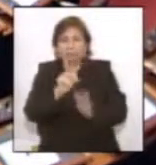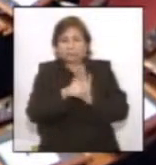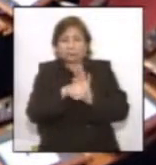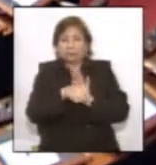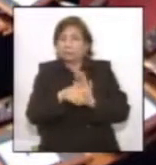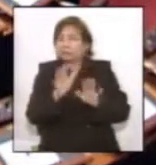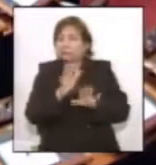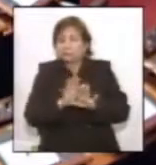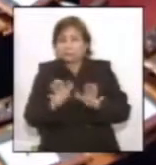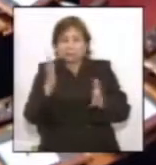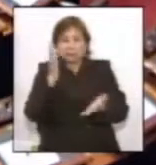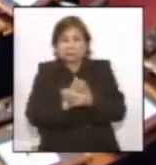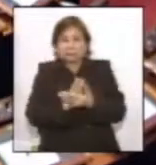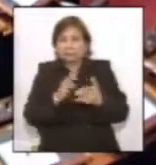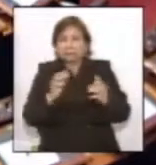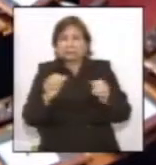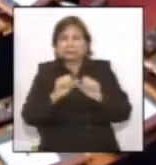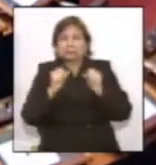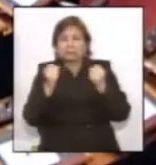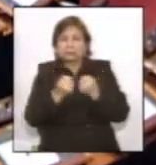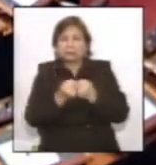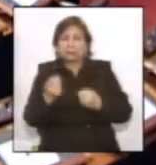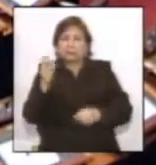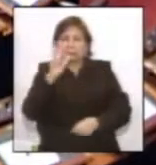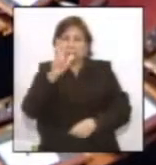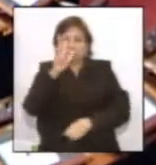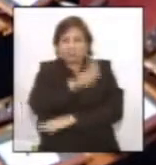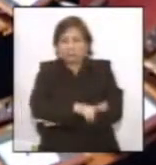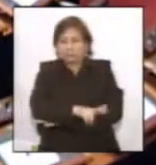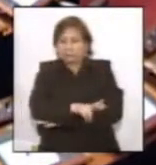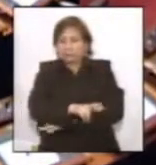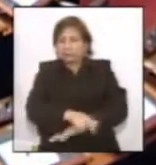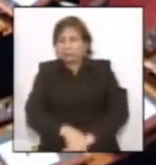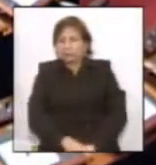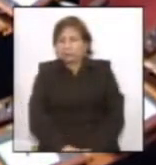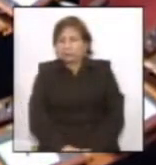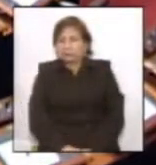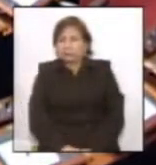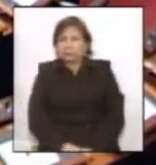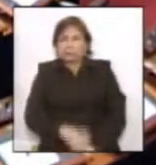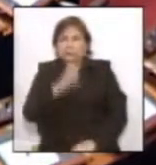2:05, entonces se suspende la sesión hasta las